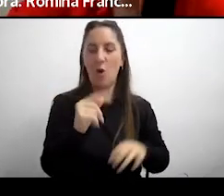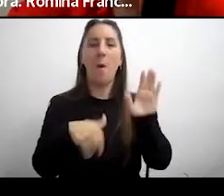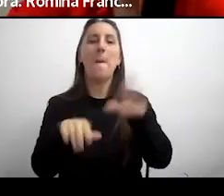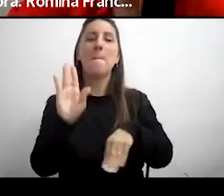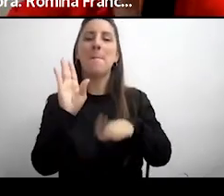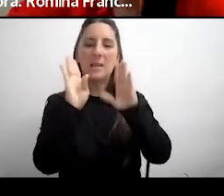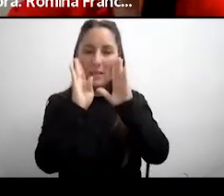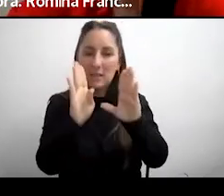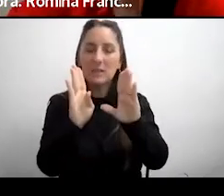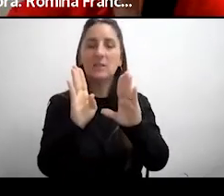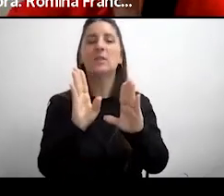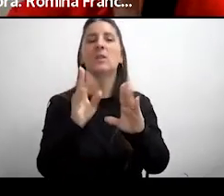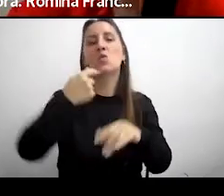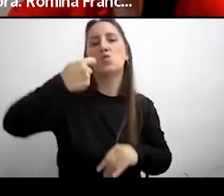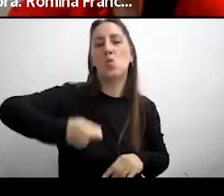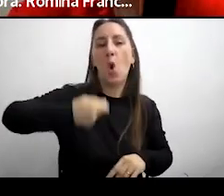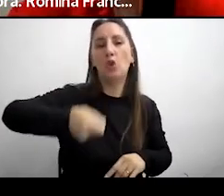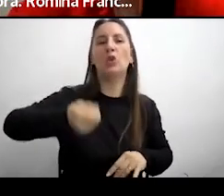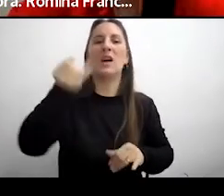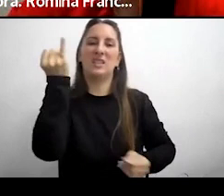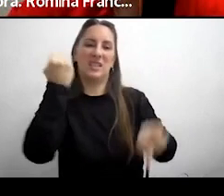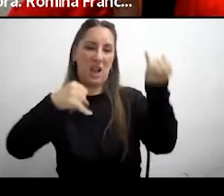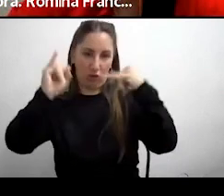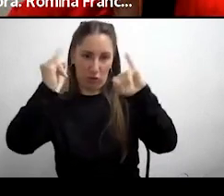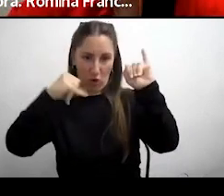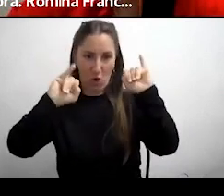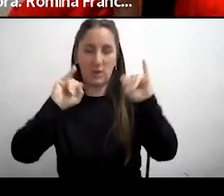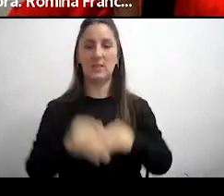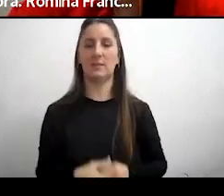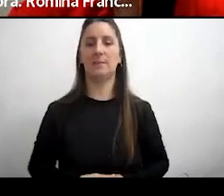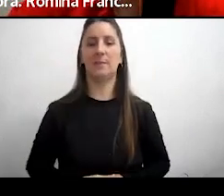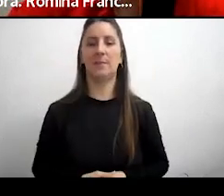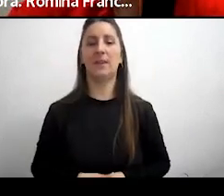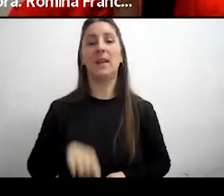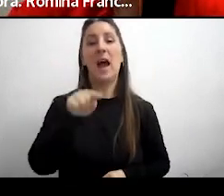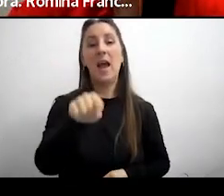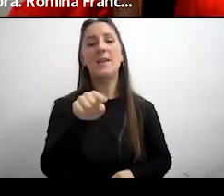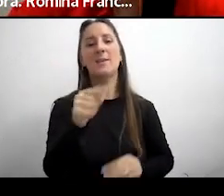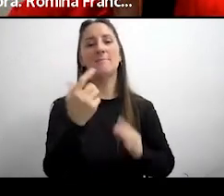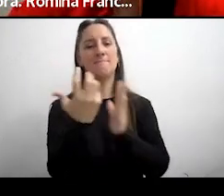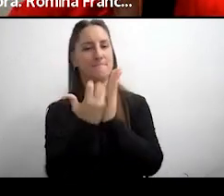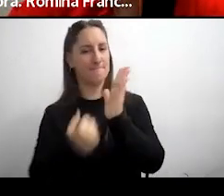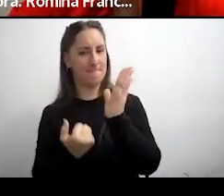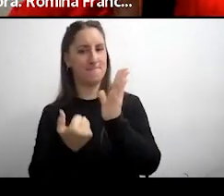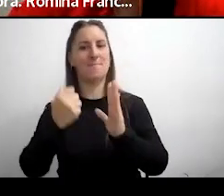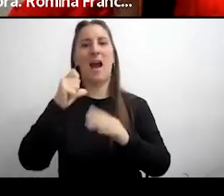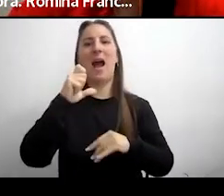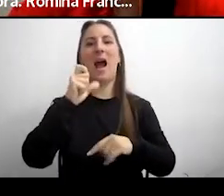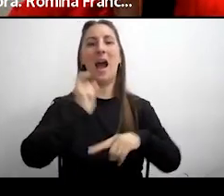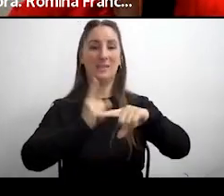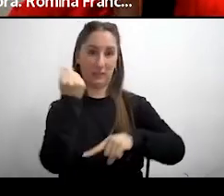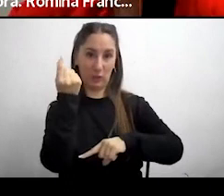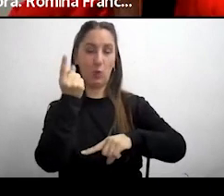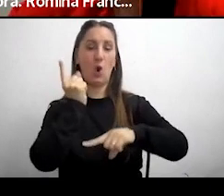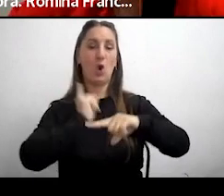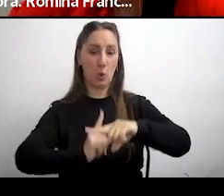integración de cuotas, acciones, SRL, se van a detraer del activo computable en la medida